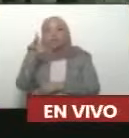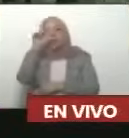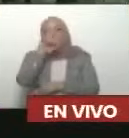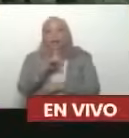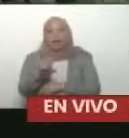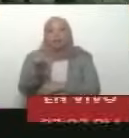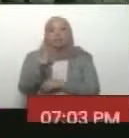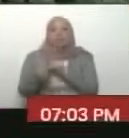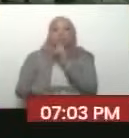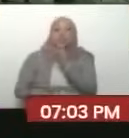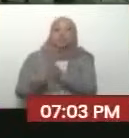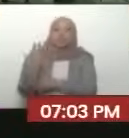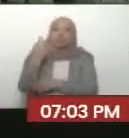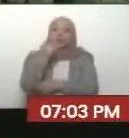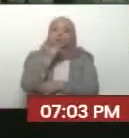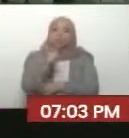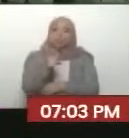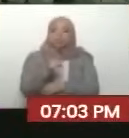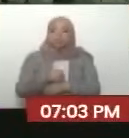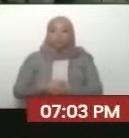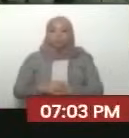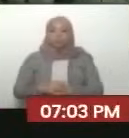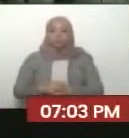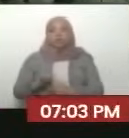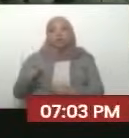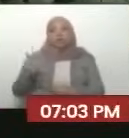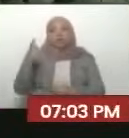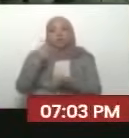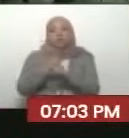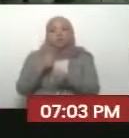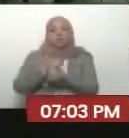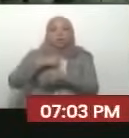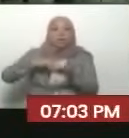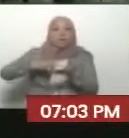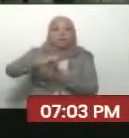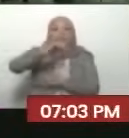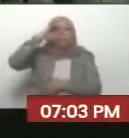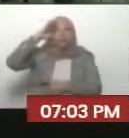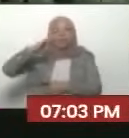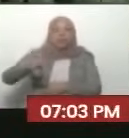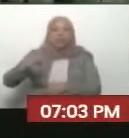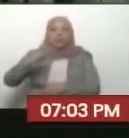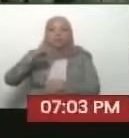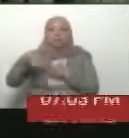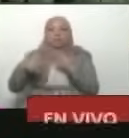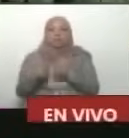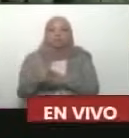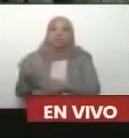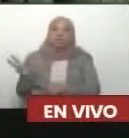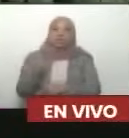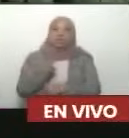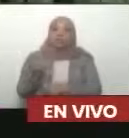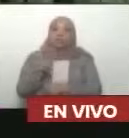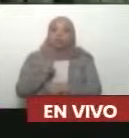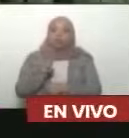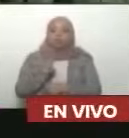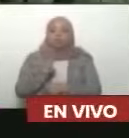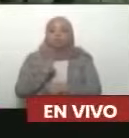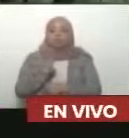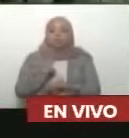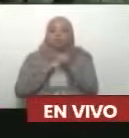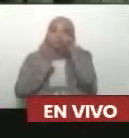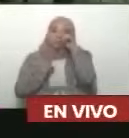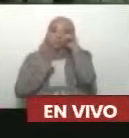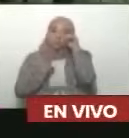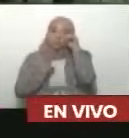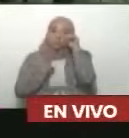la fundación, del nacimiento de los primeros aviadores militares y de la Fuerza Aérea de Venezuela.